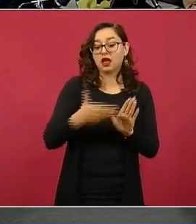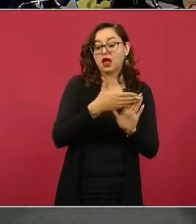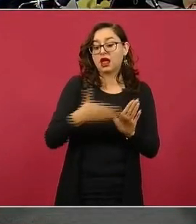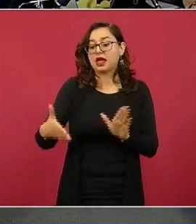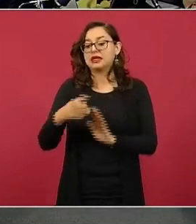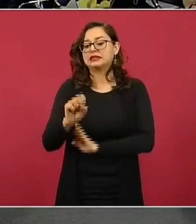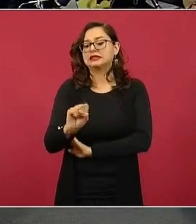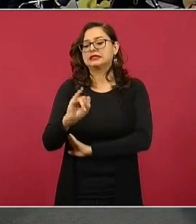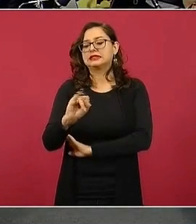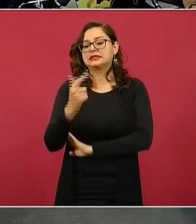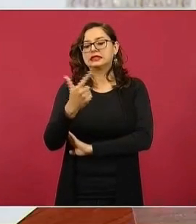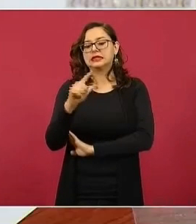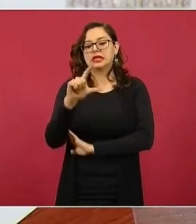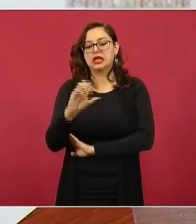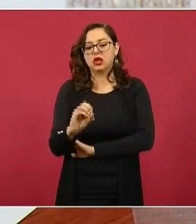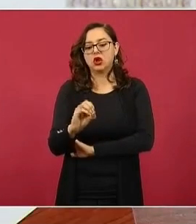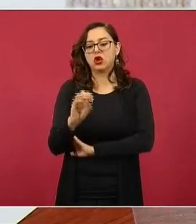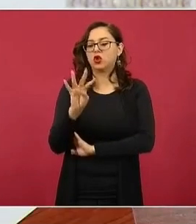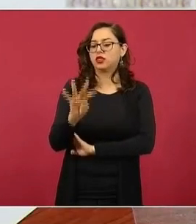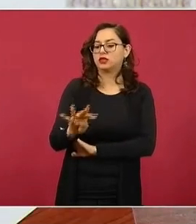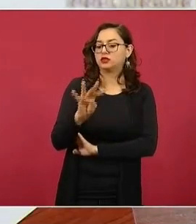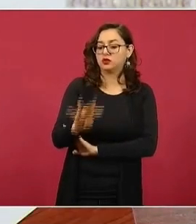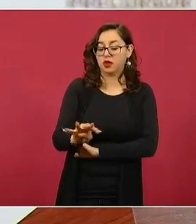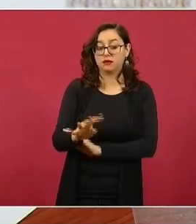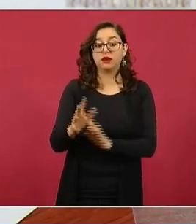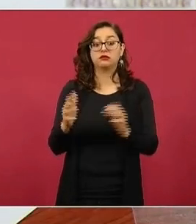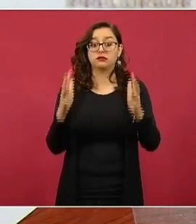ciudadano al peón